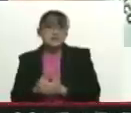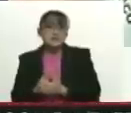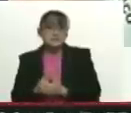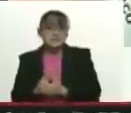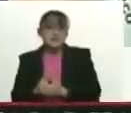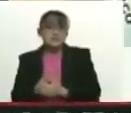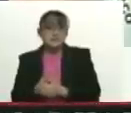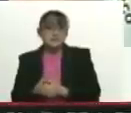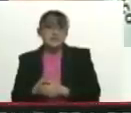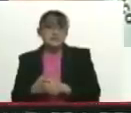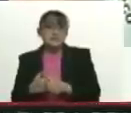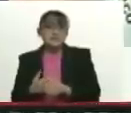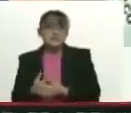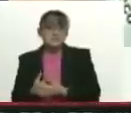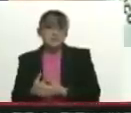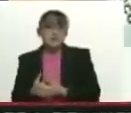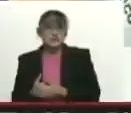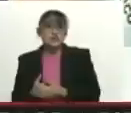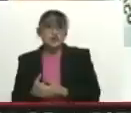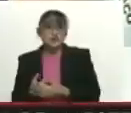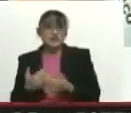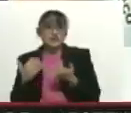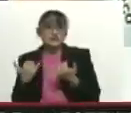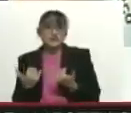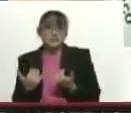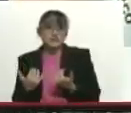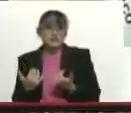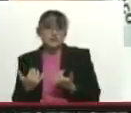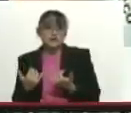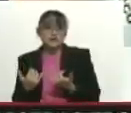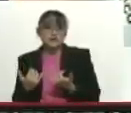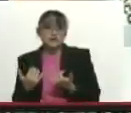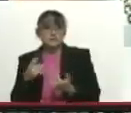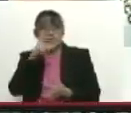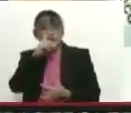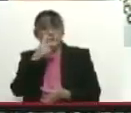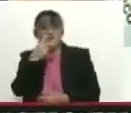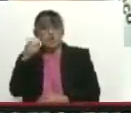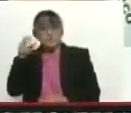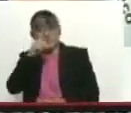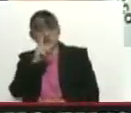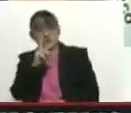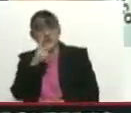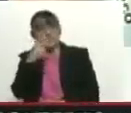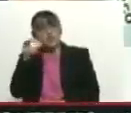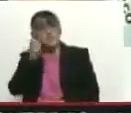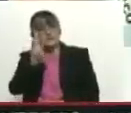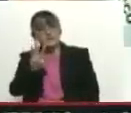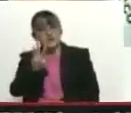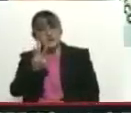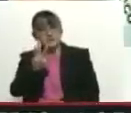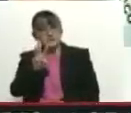dólares. Luego de ello intentaron la guarimba del año 2003.